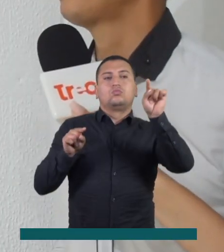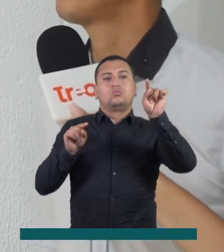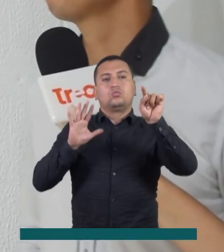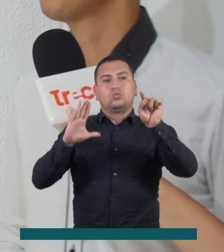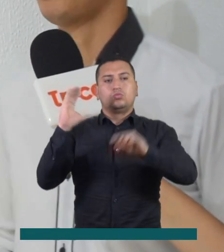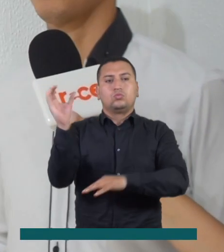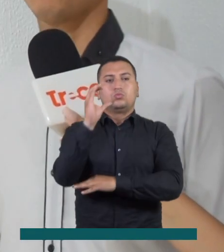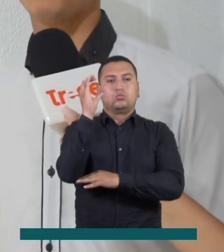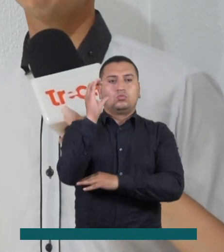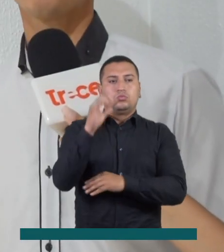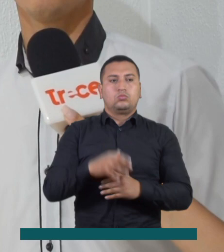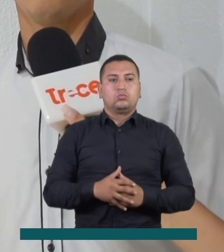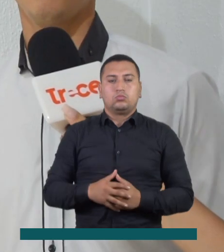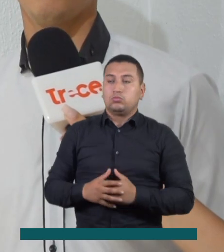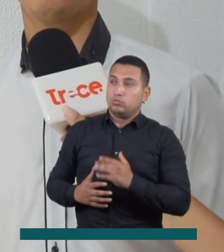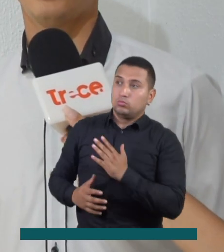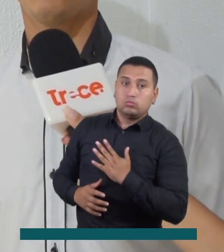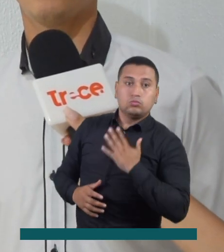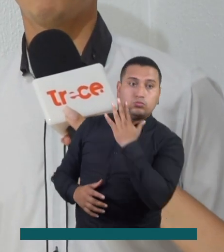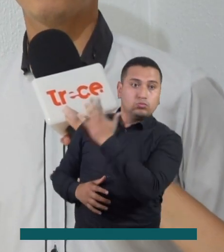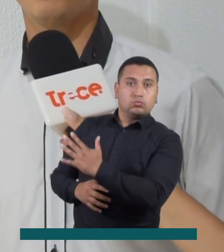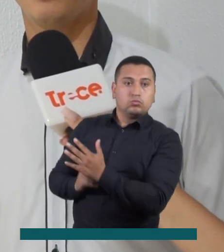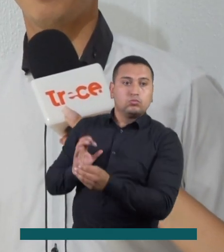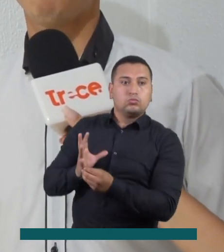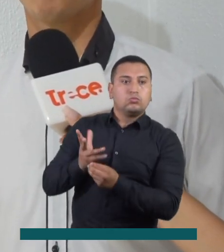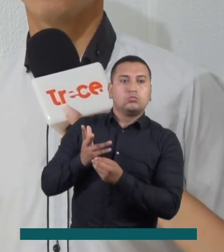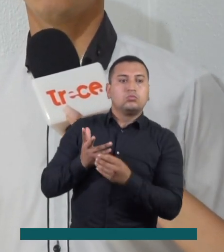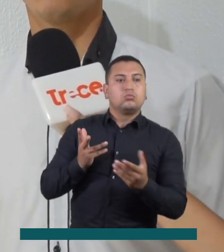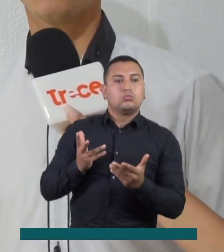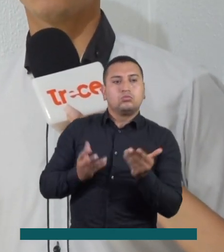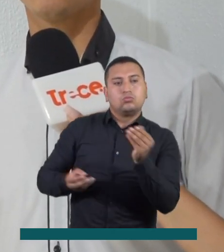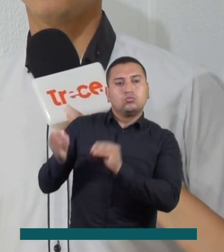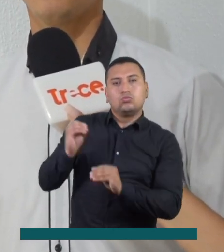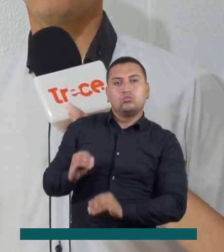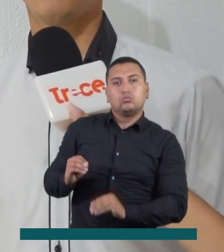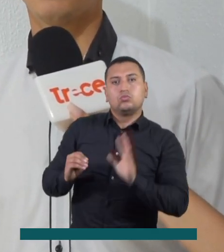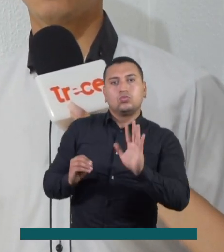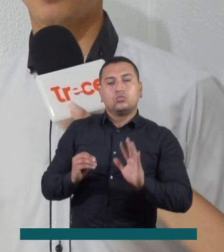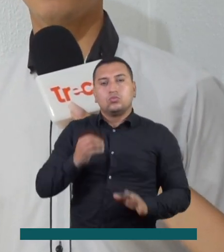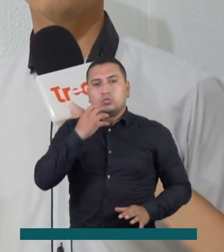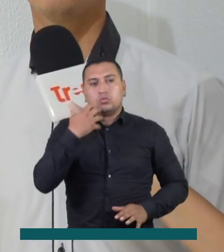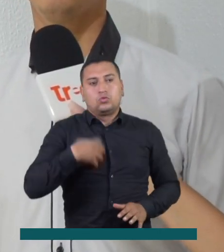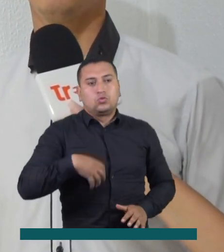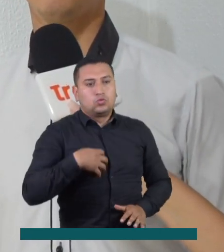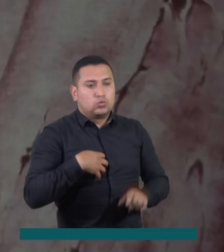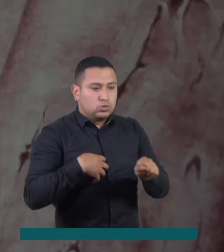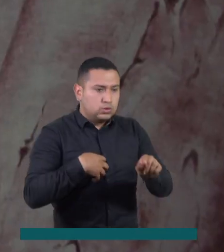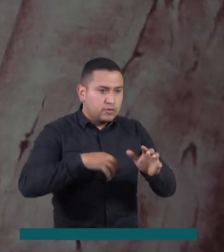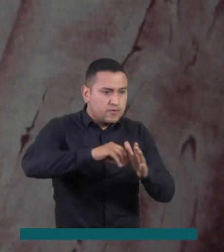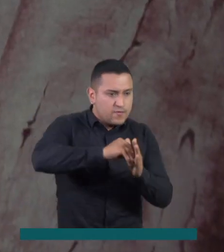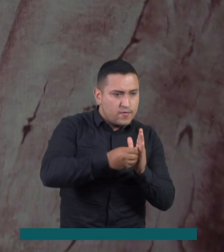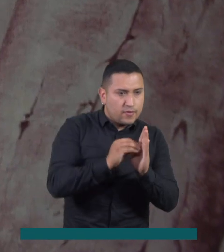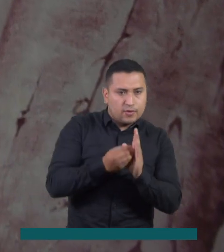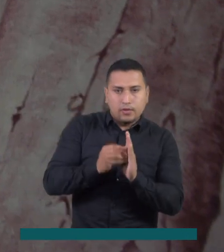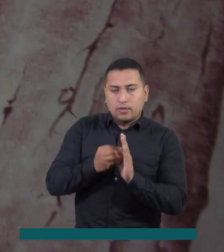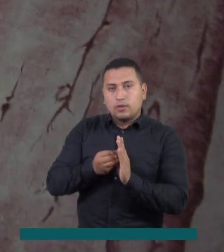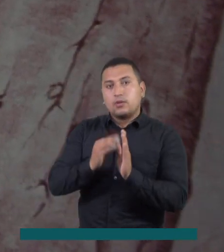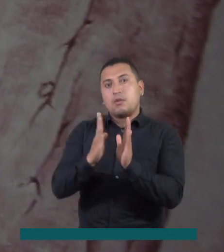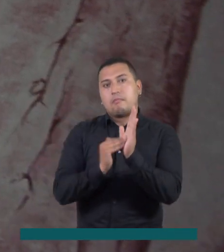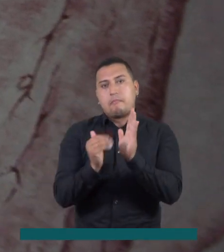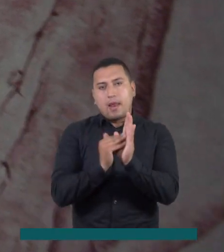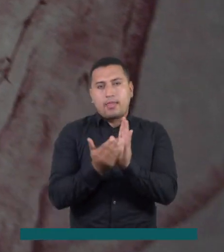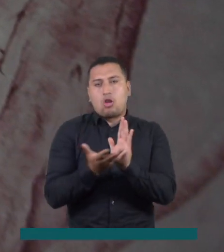Esta obra de arte, Piranga Rubra, está elaborada a base de frutos naturales y extracto de plantas